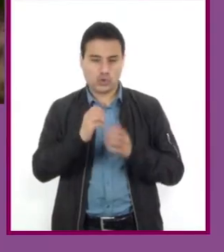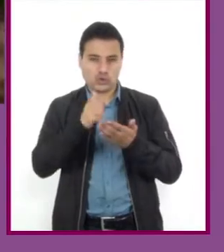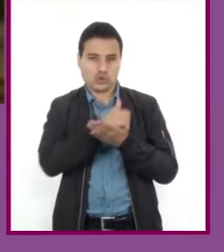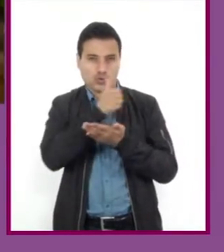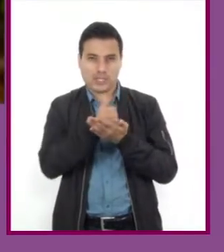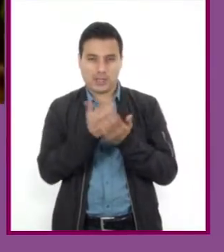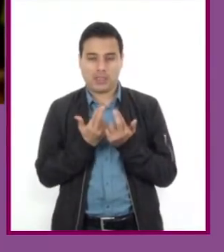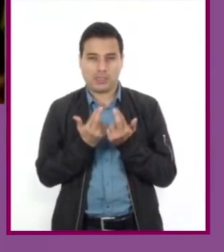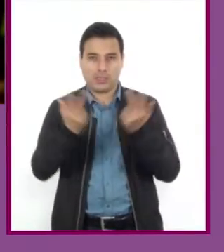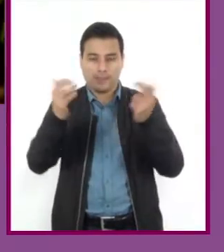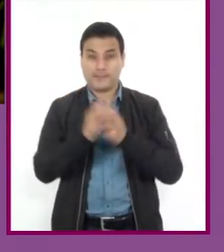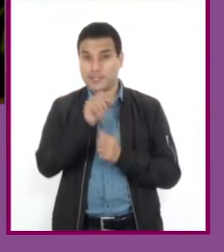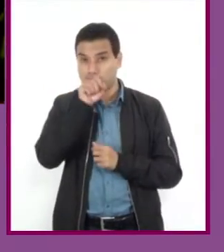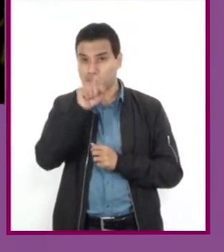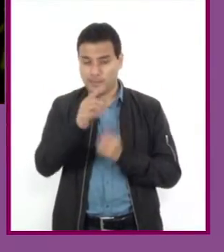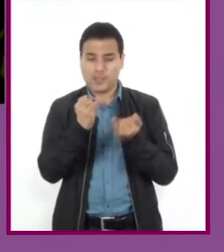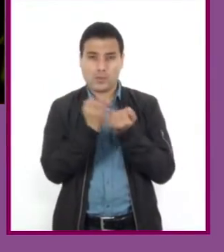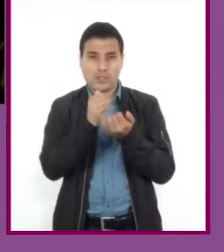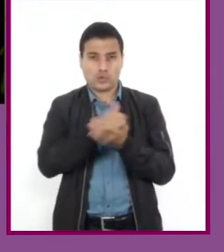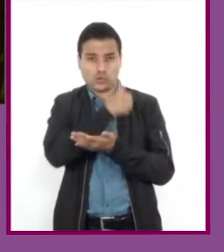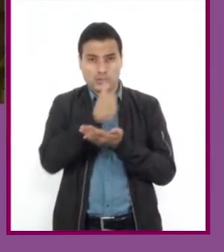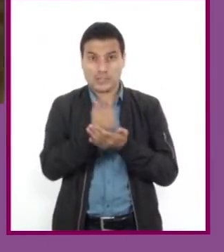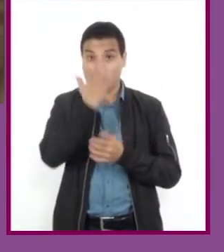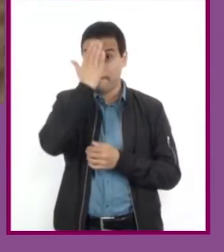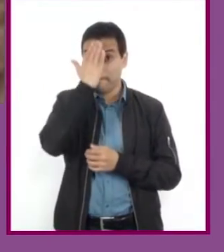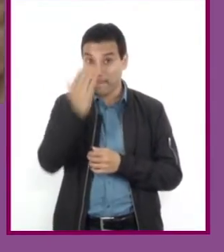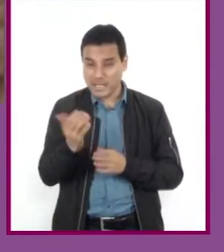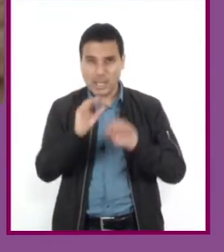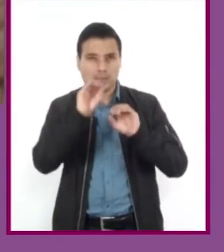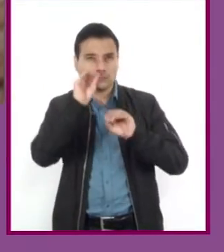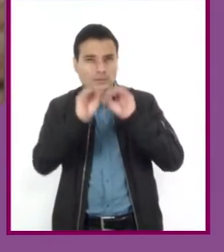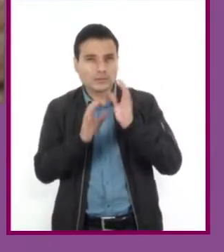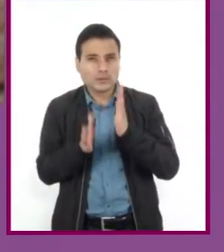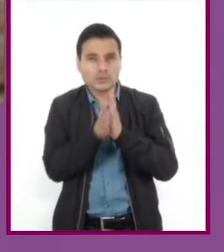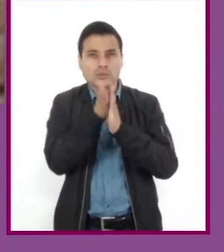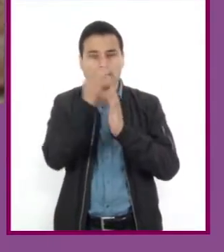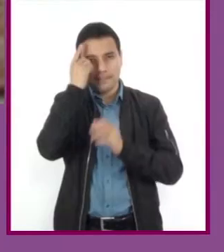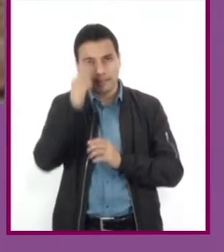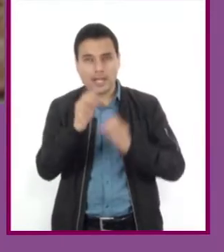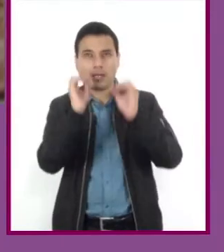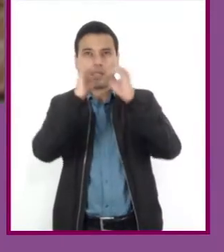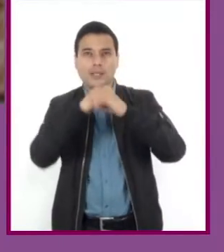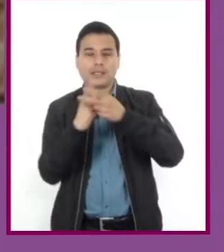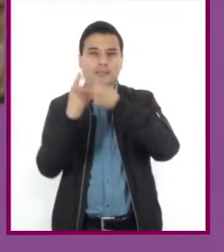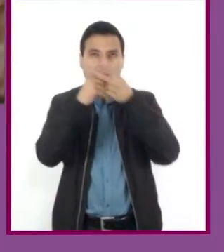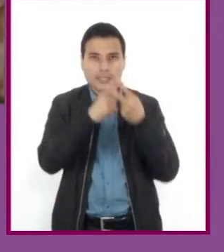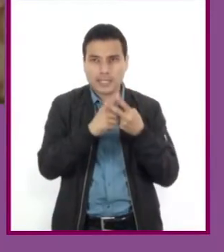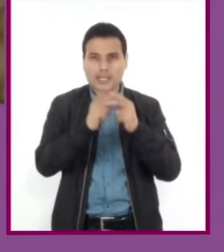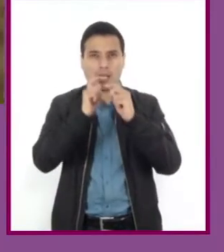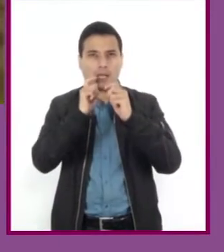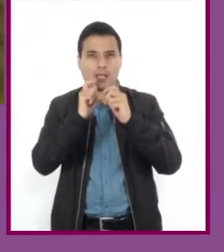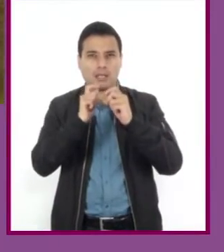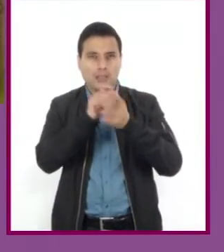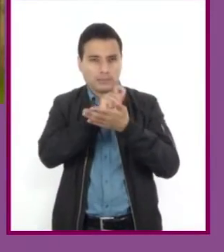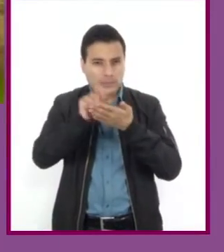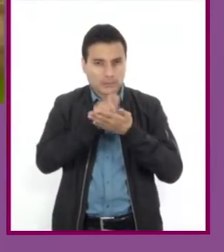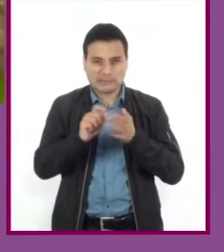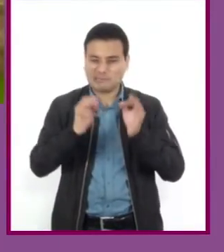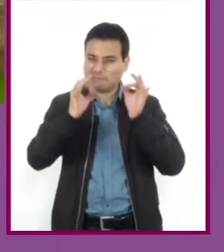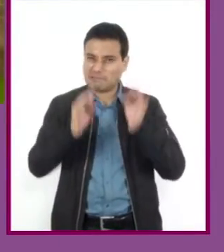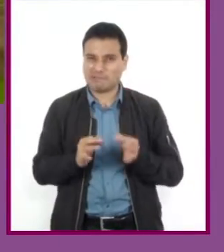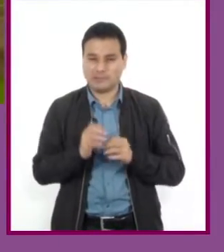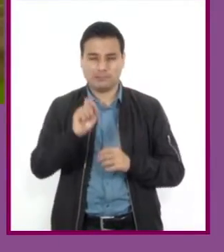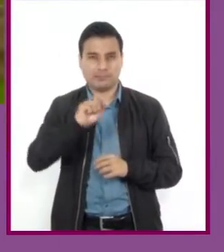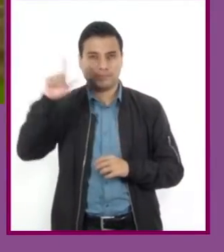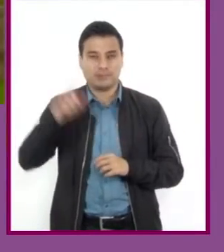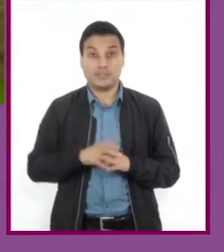ciudades mayas con avances importantes en arquitectura, astronomía, escultura y escritura. Paralelamente,